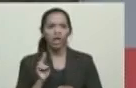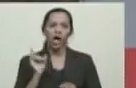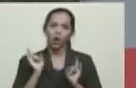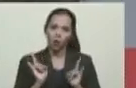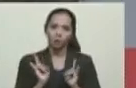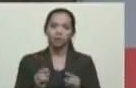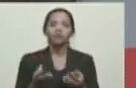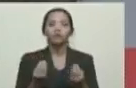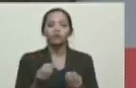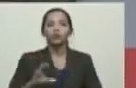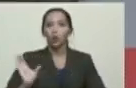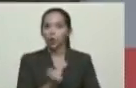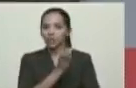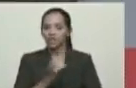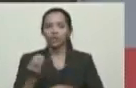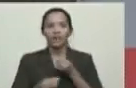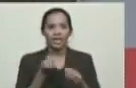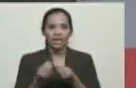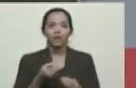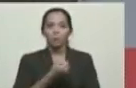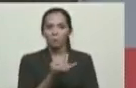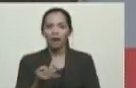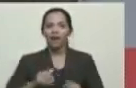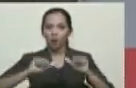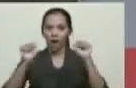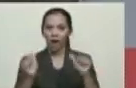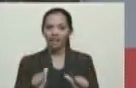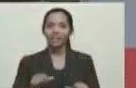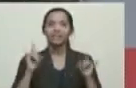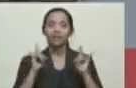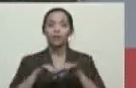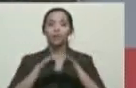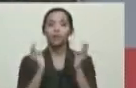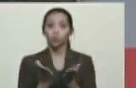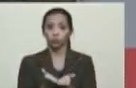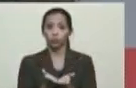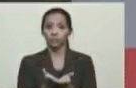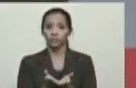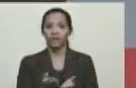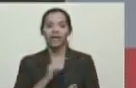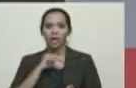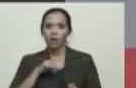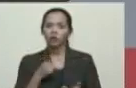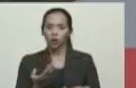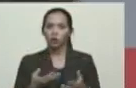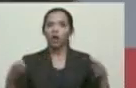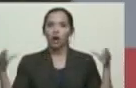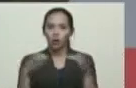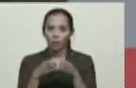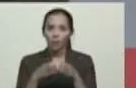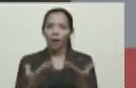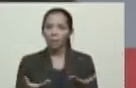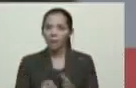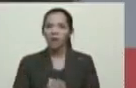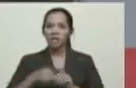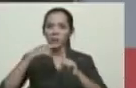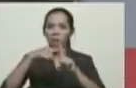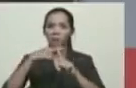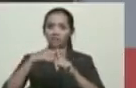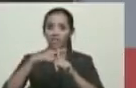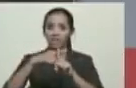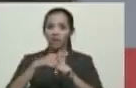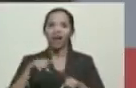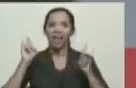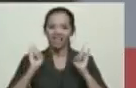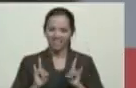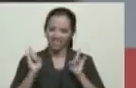por los derechos humanos que hizo Sting, que tantos rockeros en el mundo. Por lo tanto, nosotros nos agrupamos en esa onda, en la onda positiva del rock, de